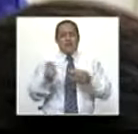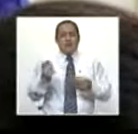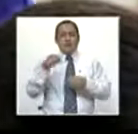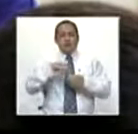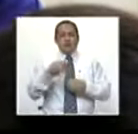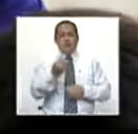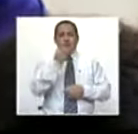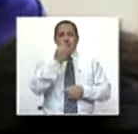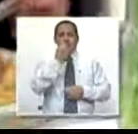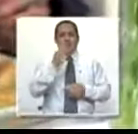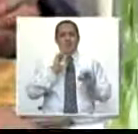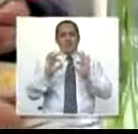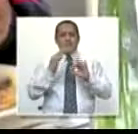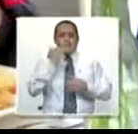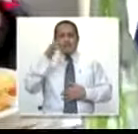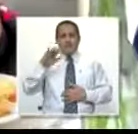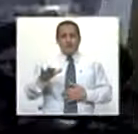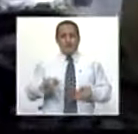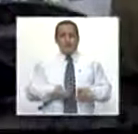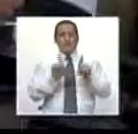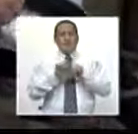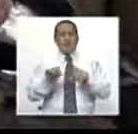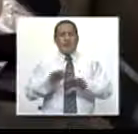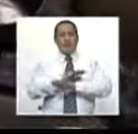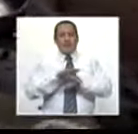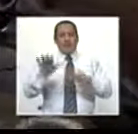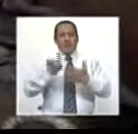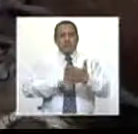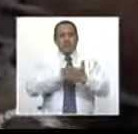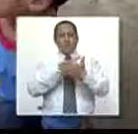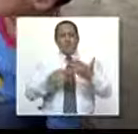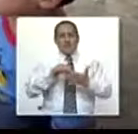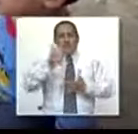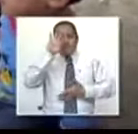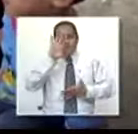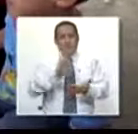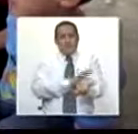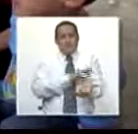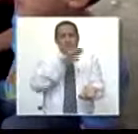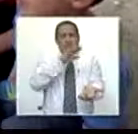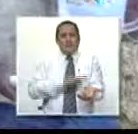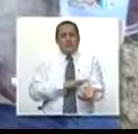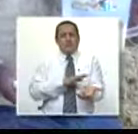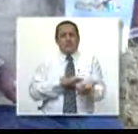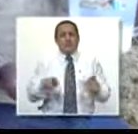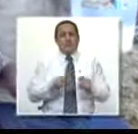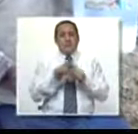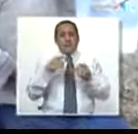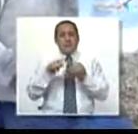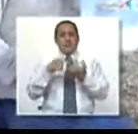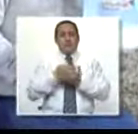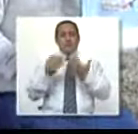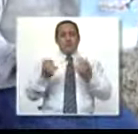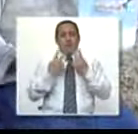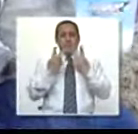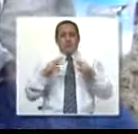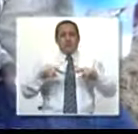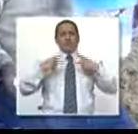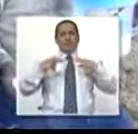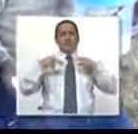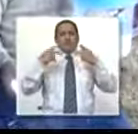de micronutrientes en la dieta del Pequeño para desterrar la temida desnutrición situación que continúa